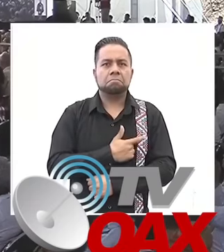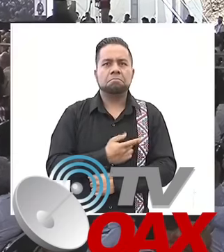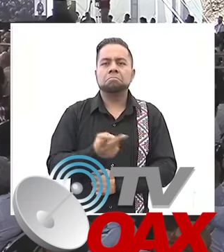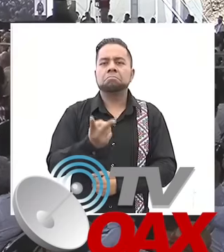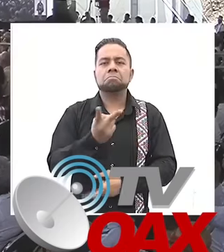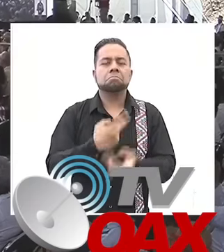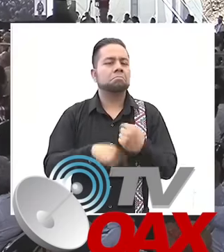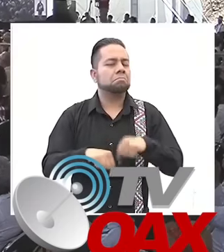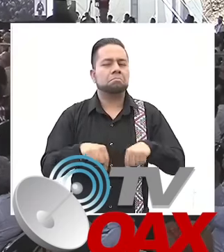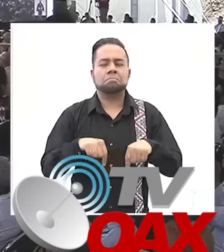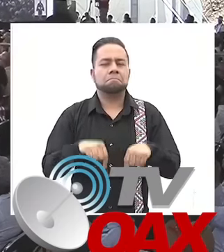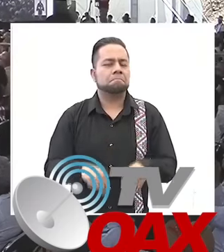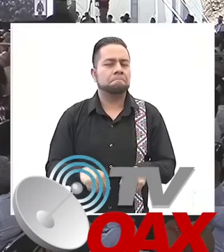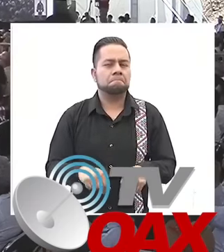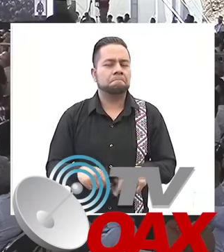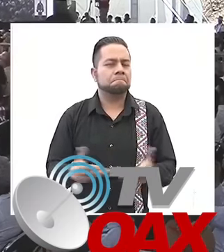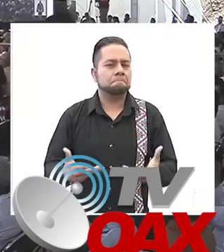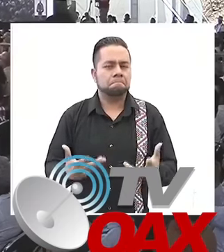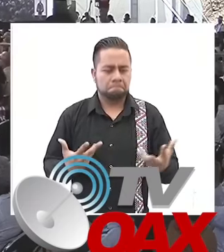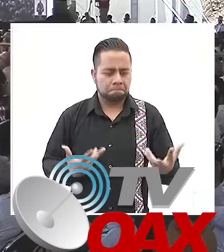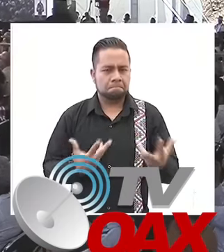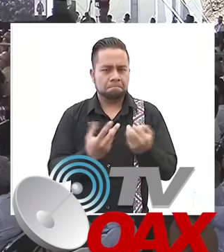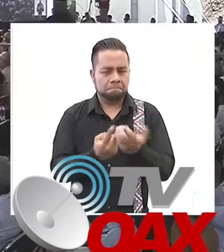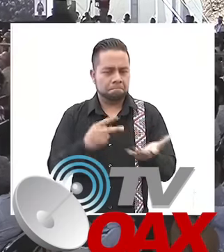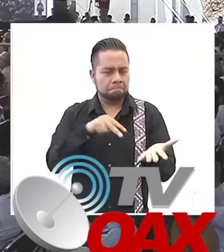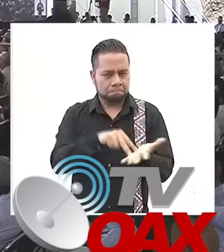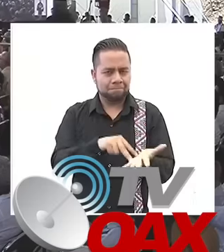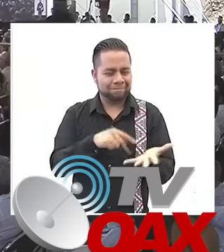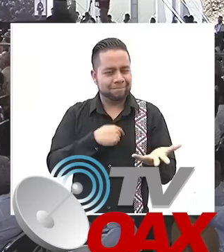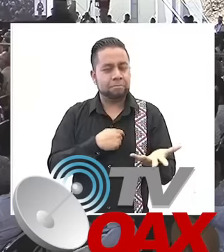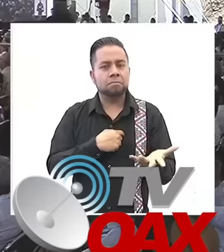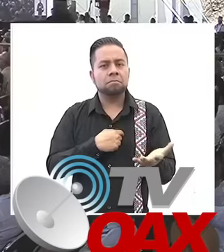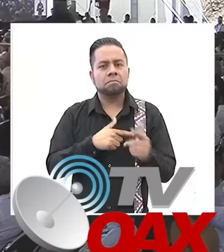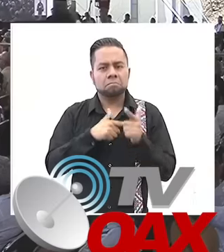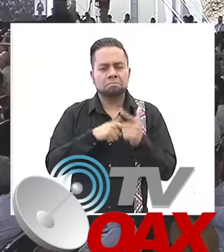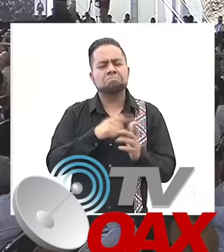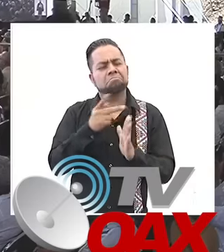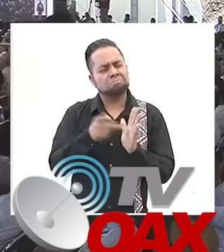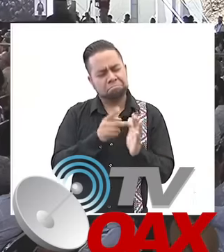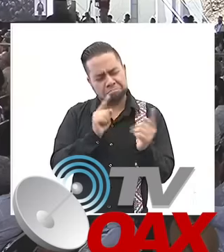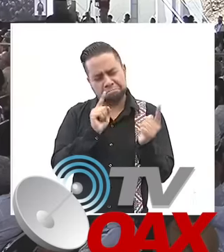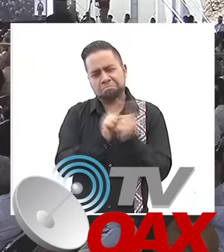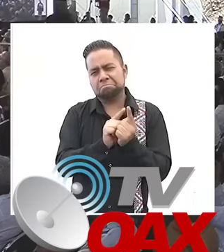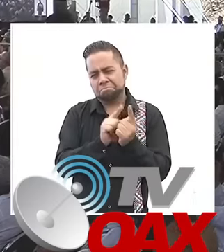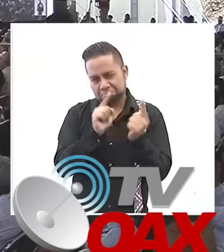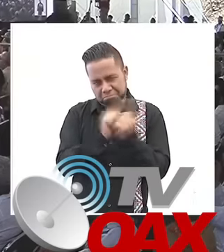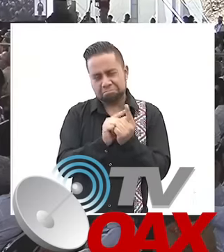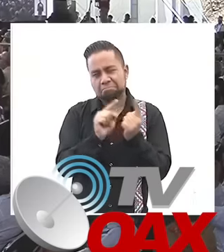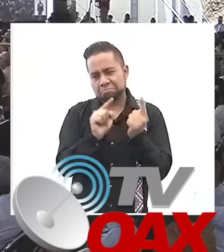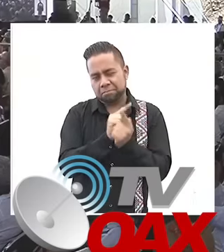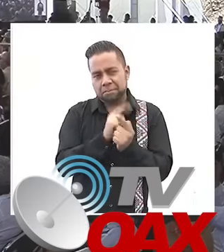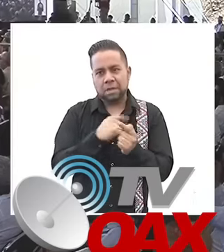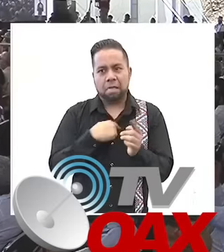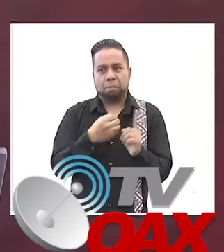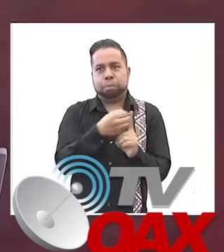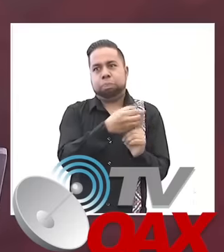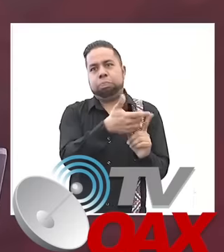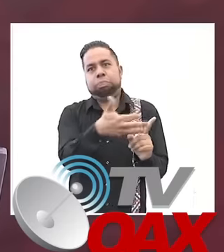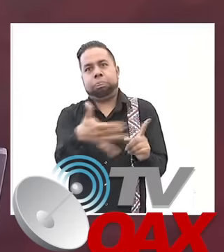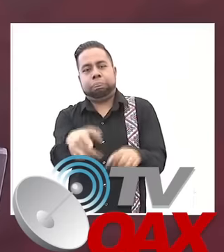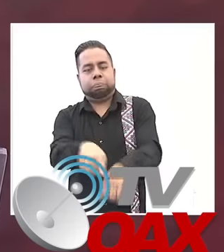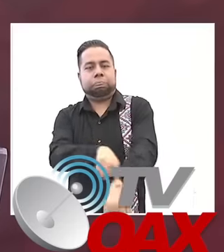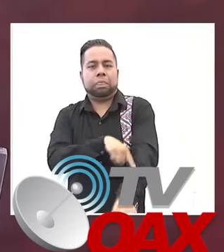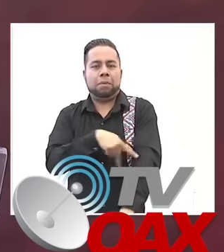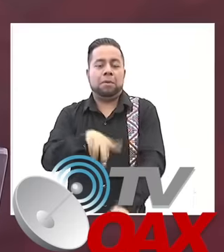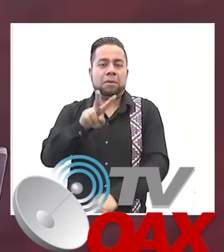aquí con ustedes. Nos vamos a seguir encontrando. Ya hablé bastante, pero la verdad